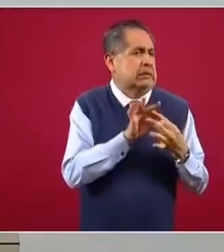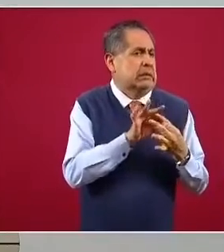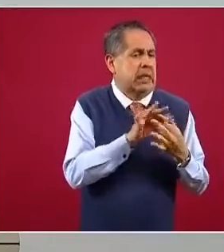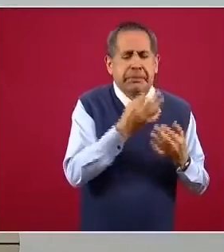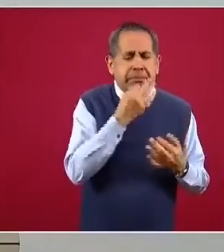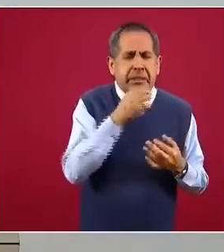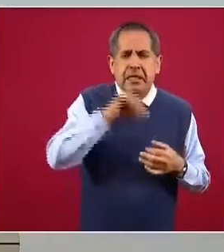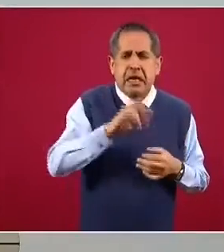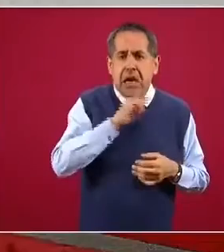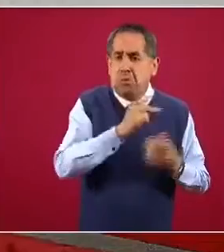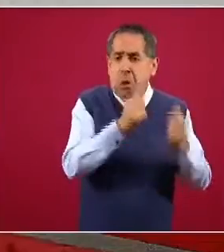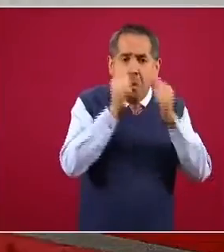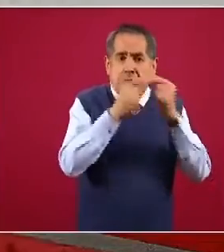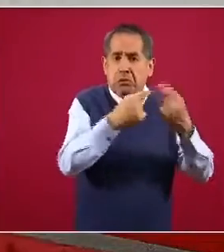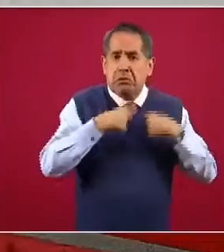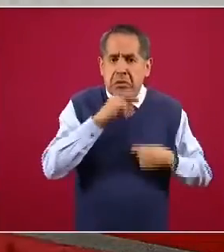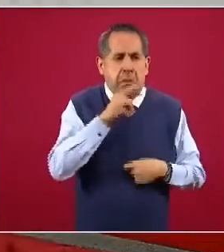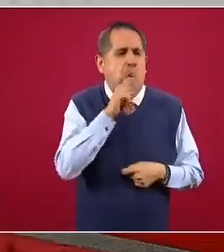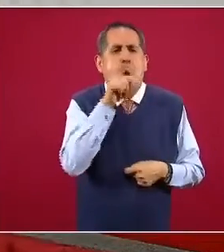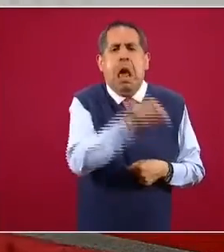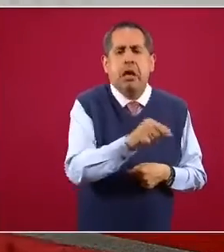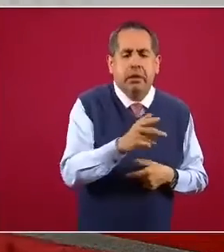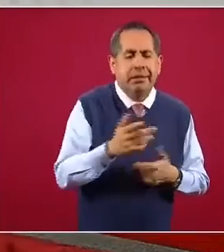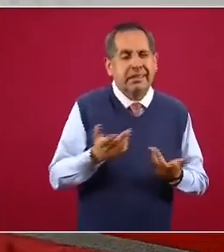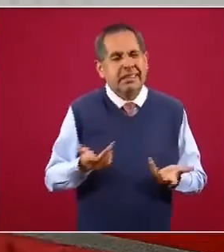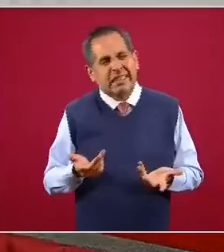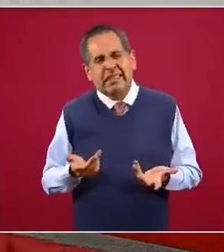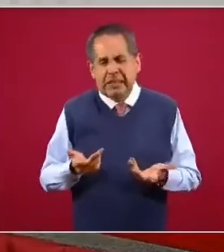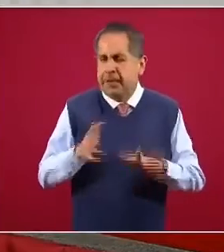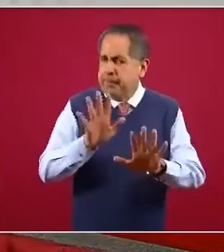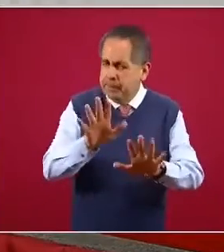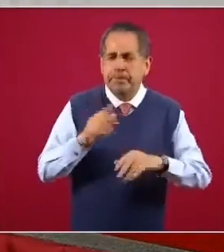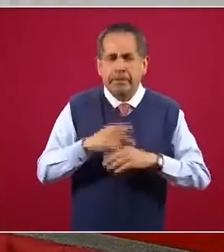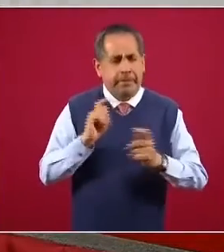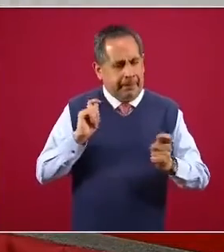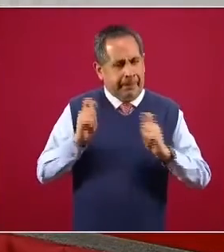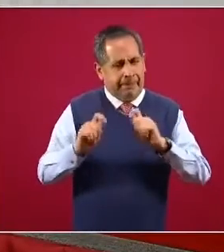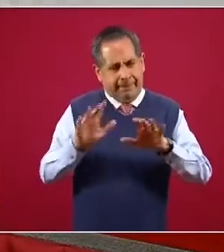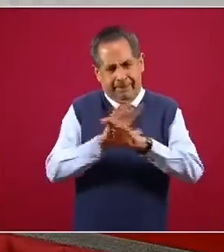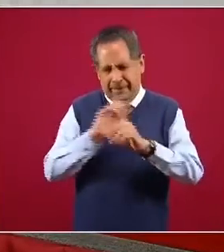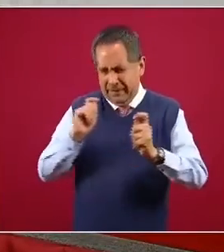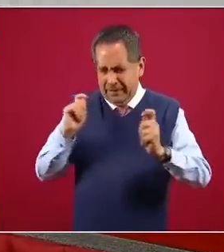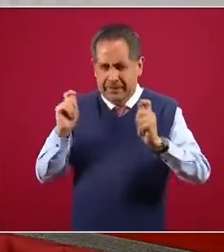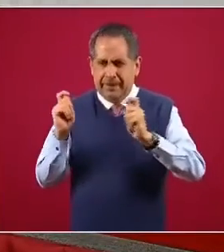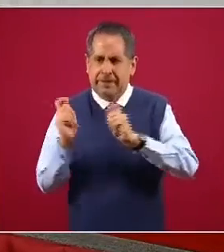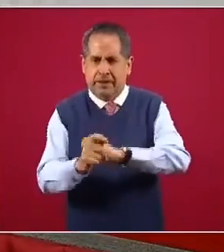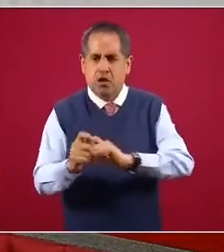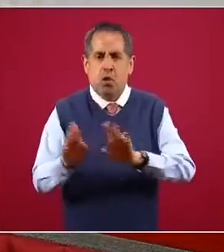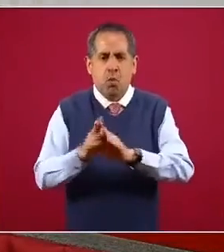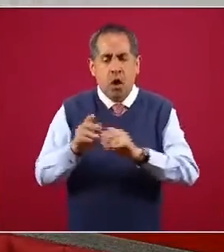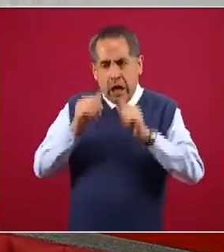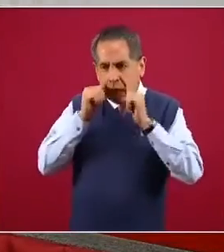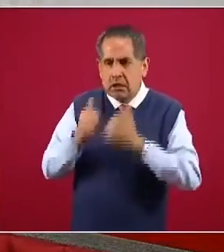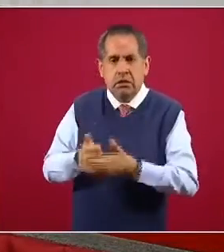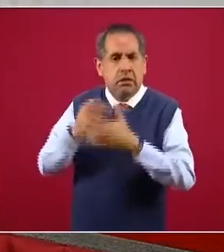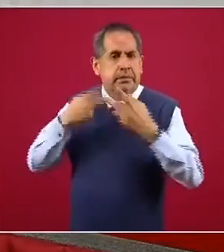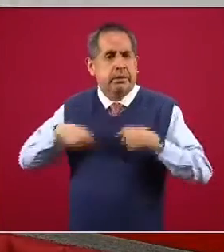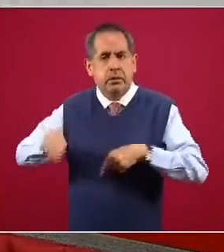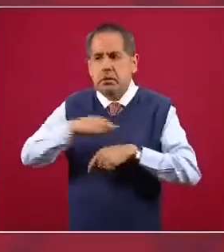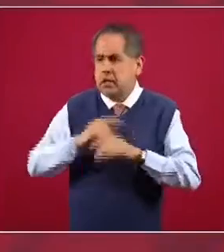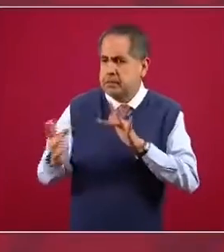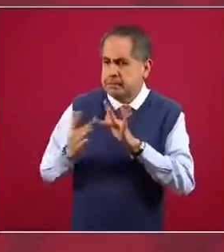más inmediatos, ¿no? Entonces sí tenemos que hacer que esta transformación, este primer nivel de atención se acerque a las